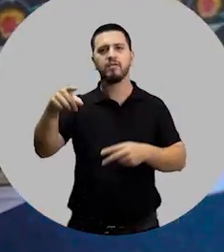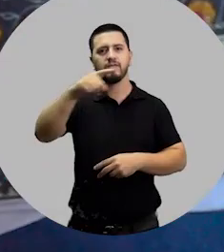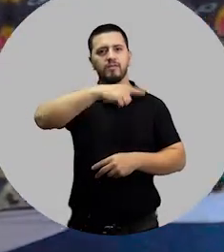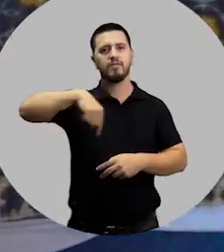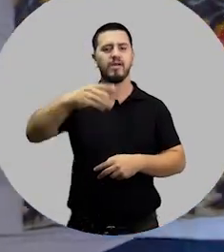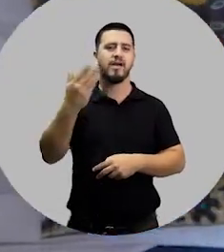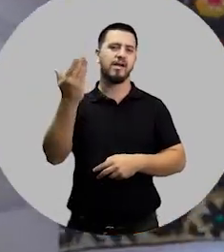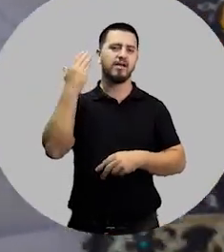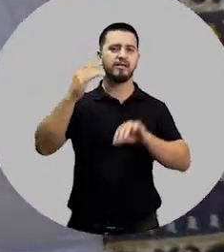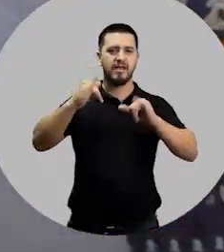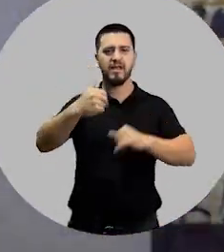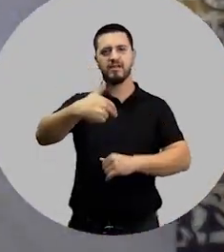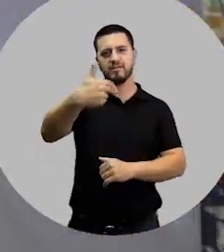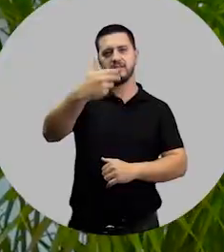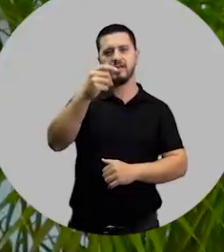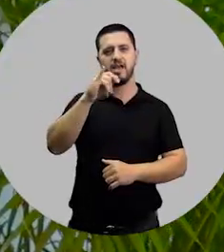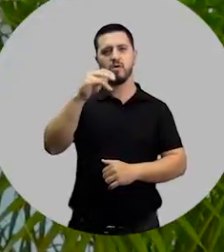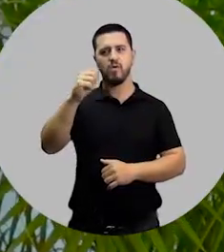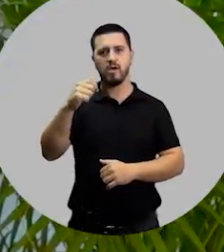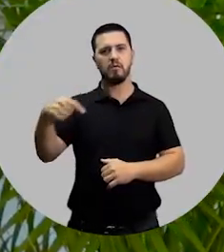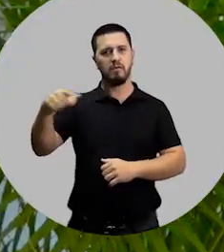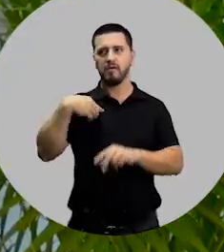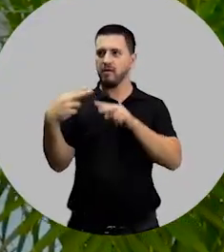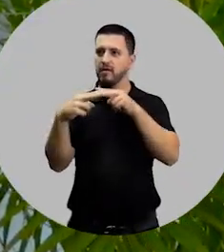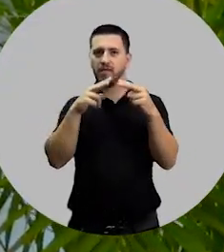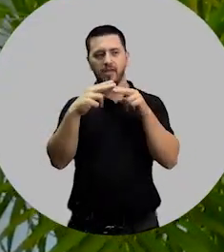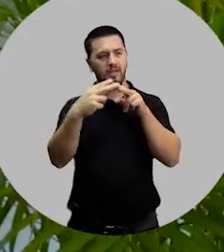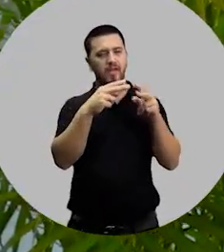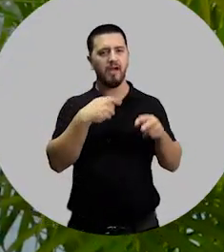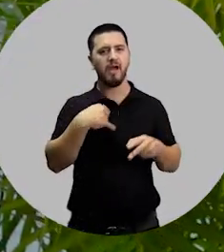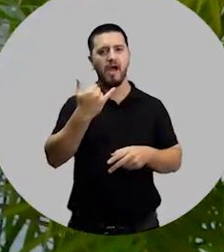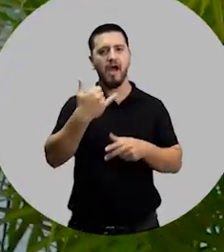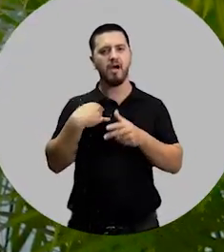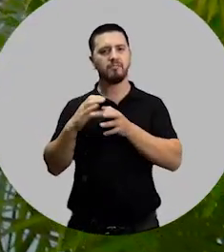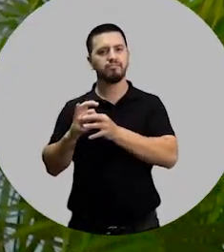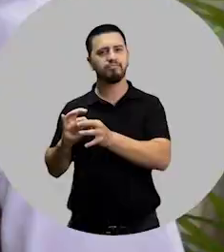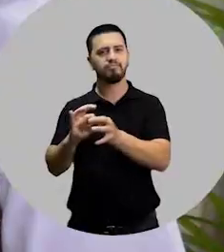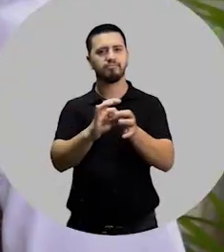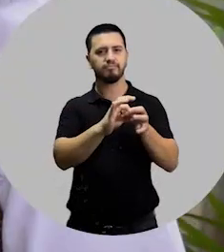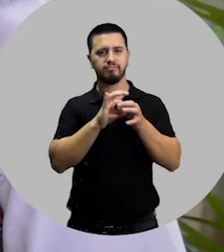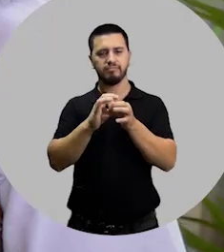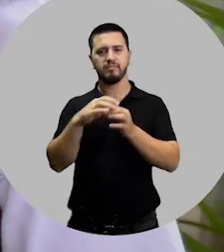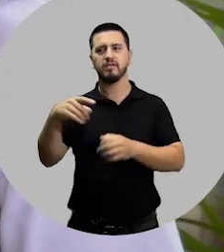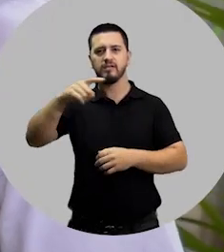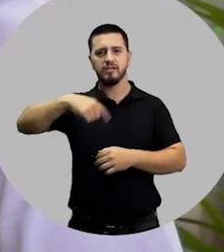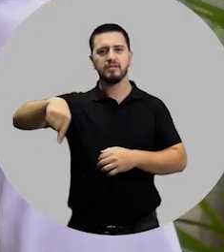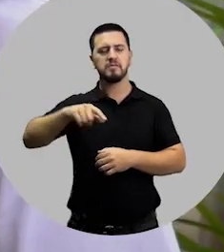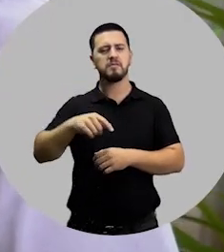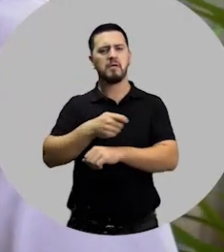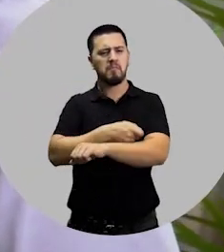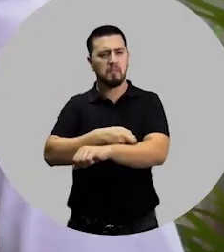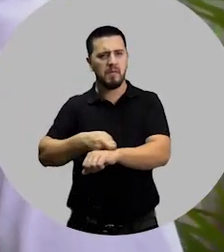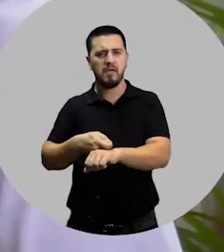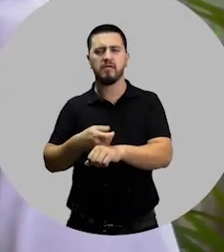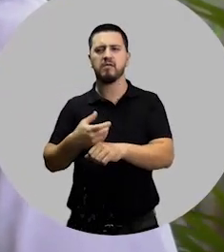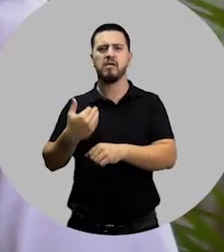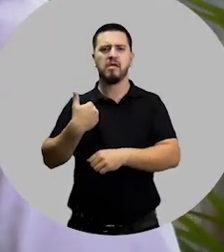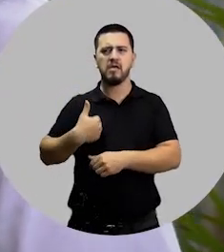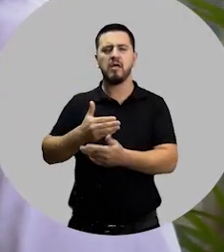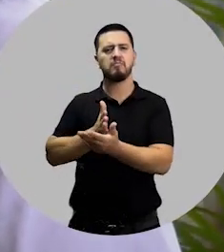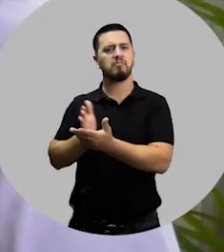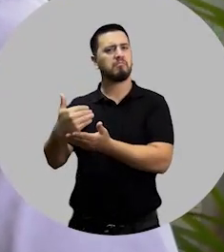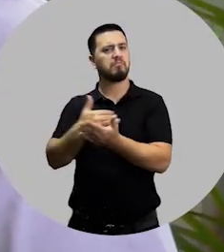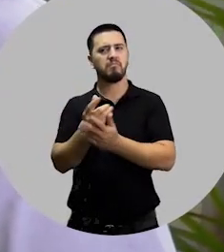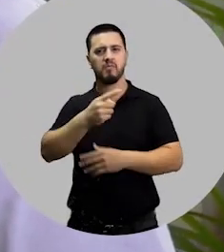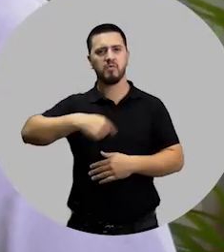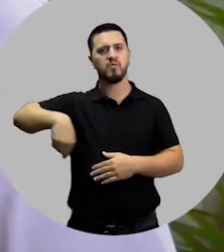las que habíamos pasado por el programa y se genera una muy buena conexión, mucha solidaridad, sororidad